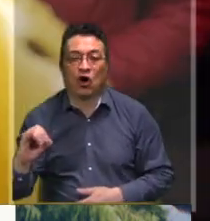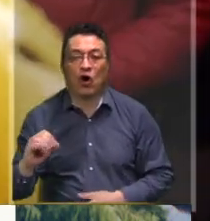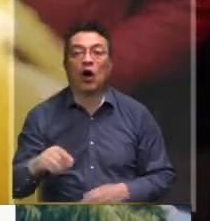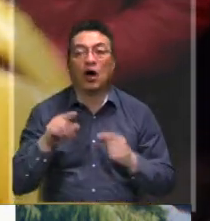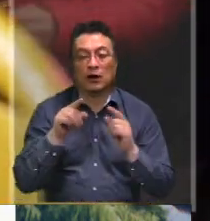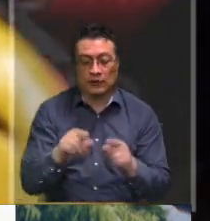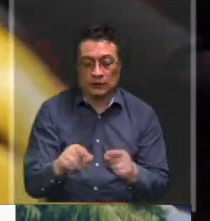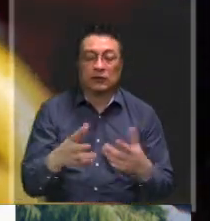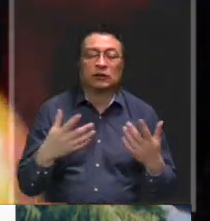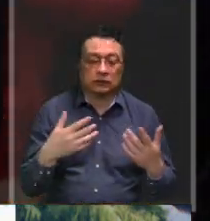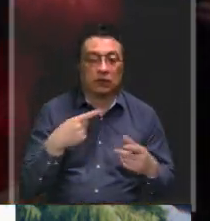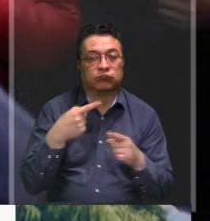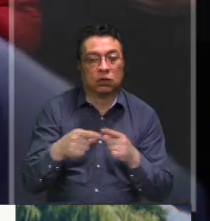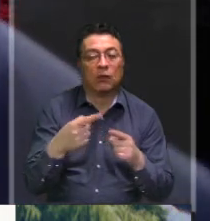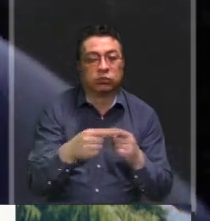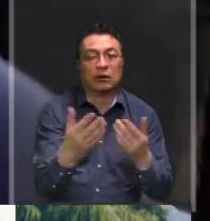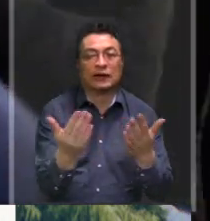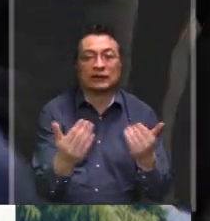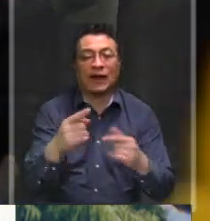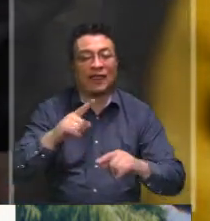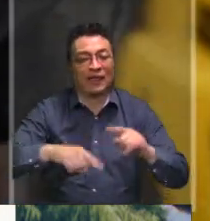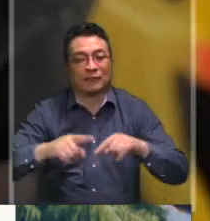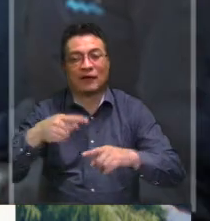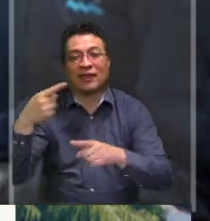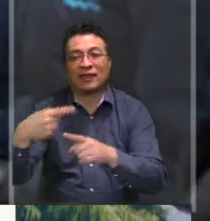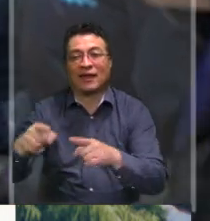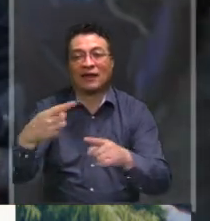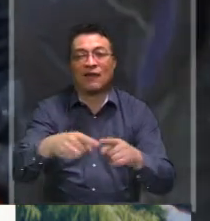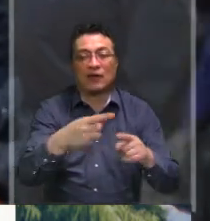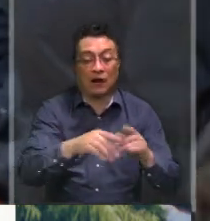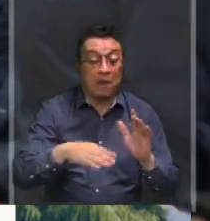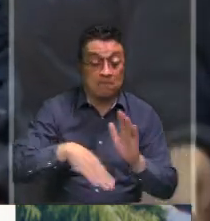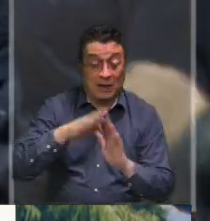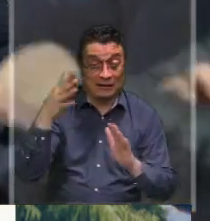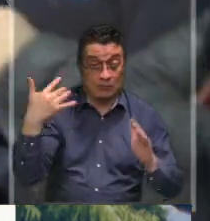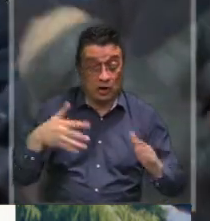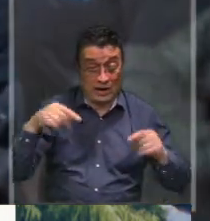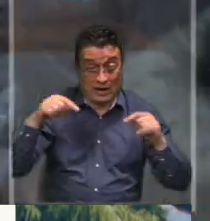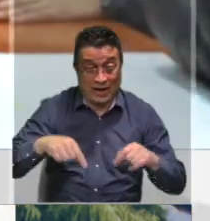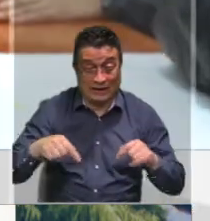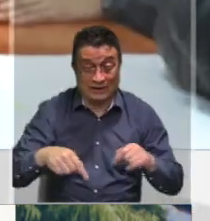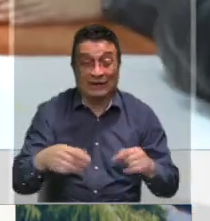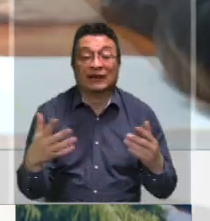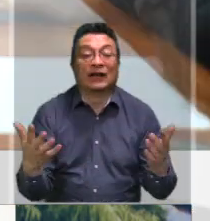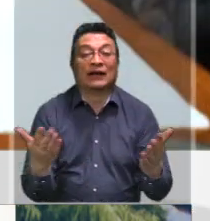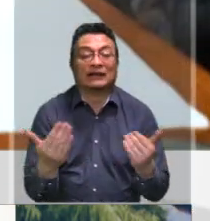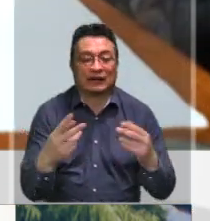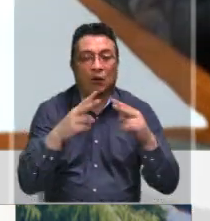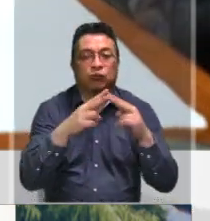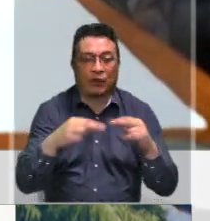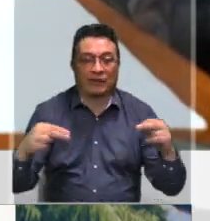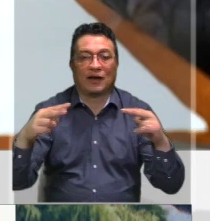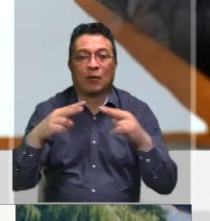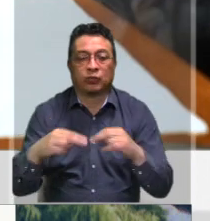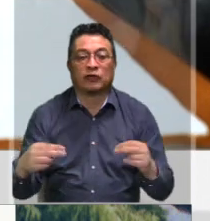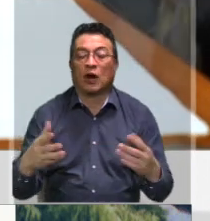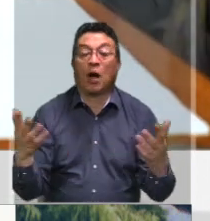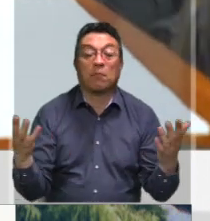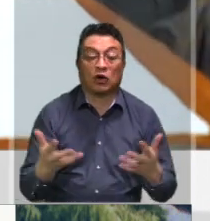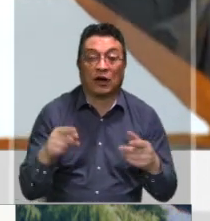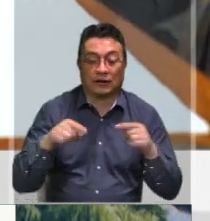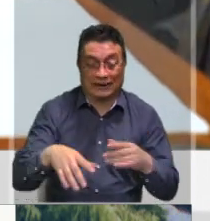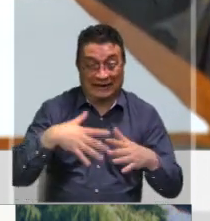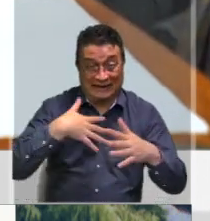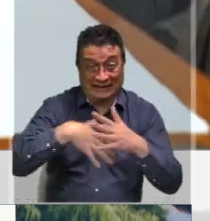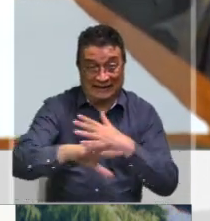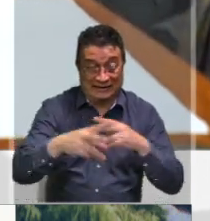las necesidades dependiendo del terreno. Una de las más importantes acá es la necesidad de puentes. ¿Por qué? Porque acá 15